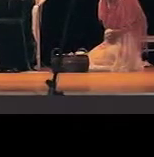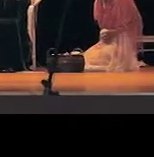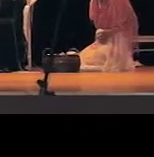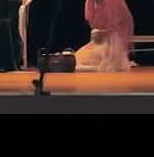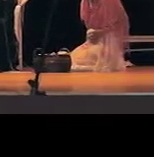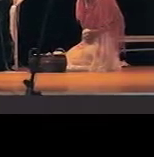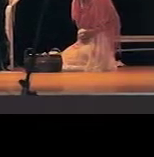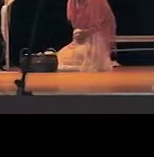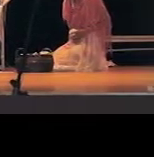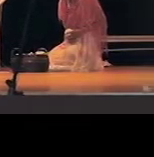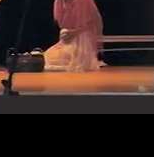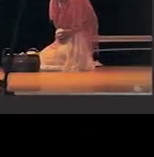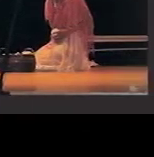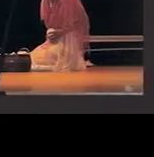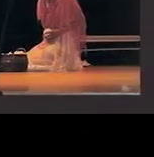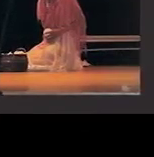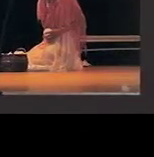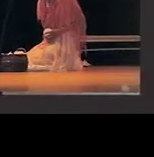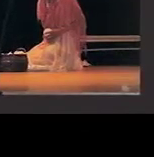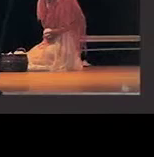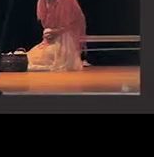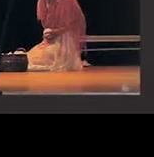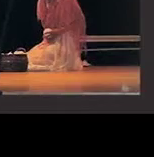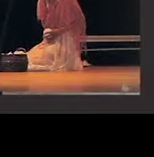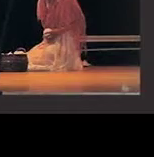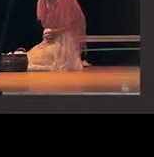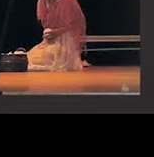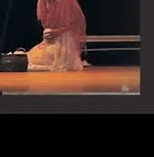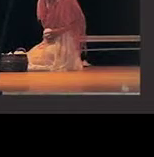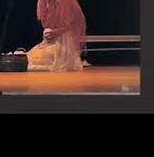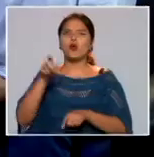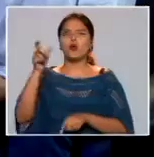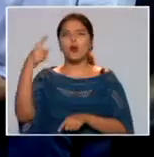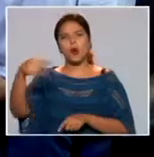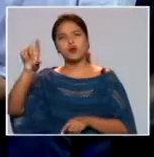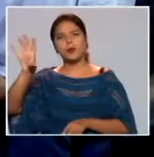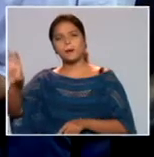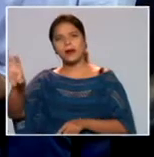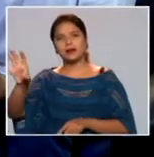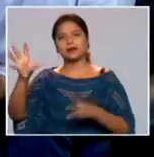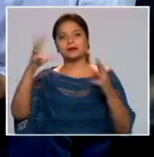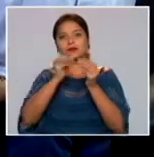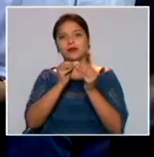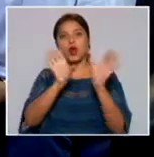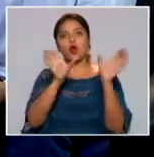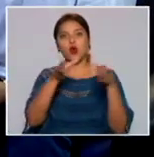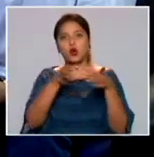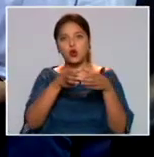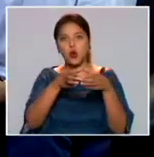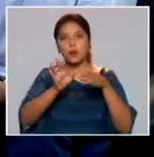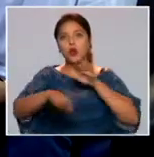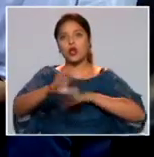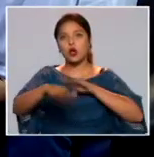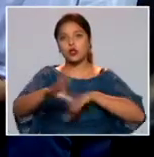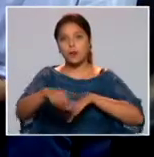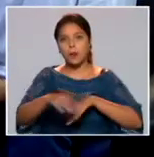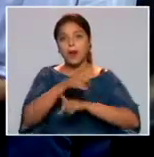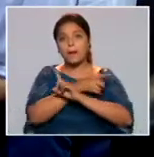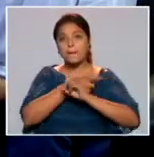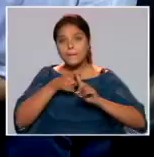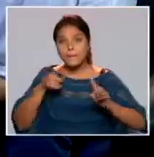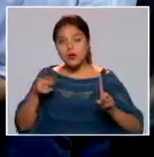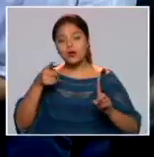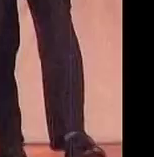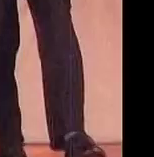danzantes y clan que viene con cada del escocés que significa grupo en teoría seríamos el grupo de los tambores sagrados pero